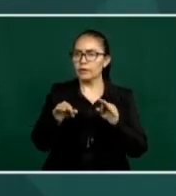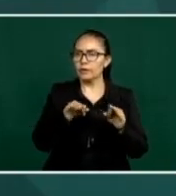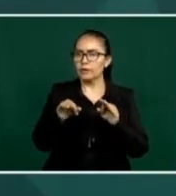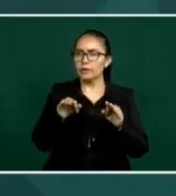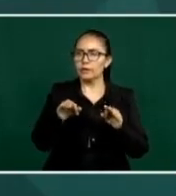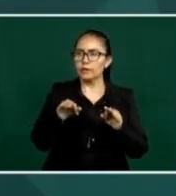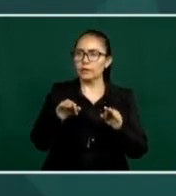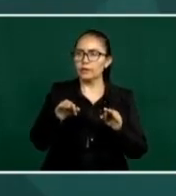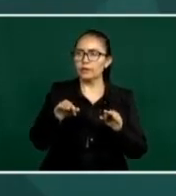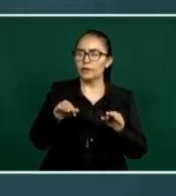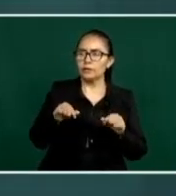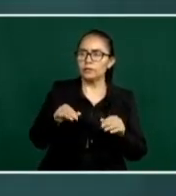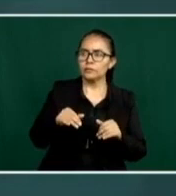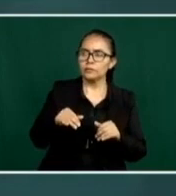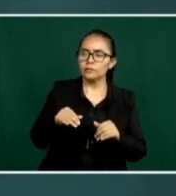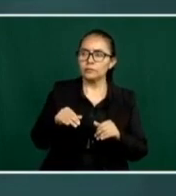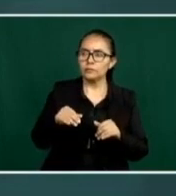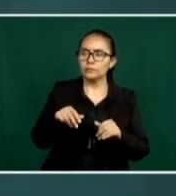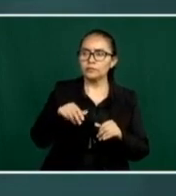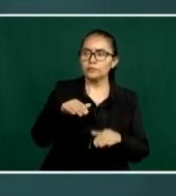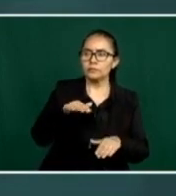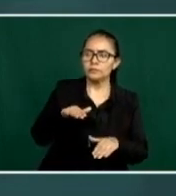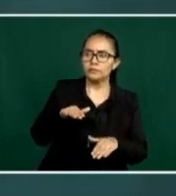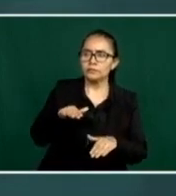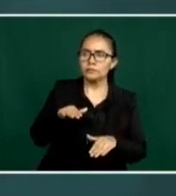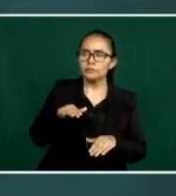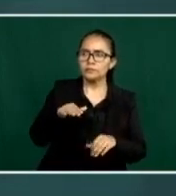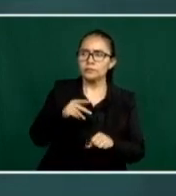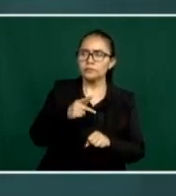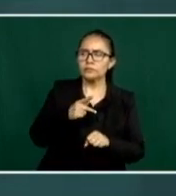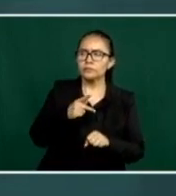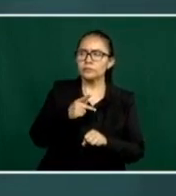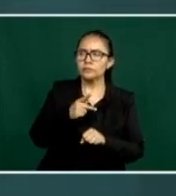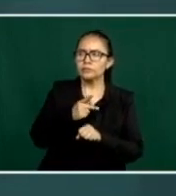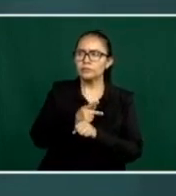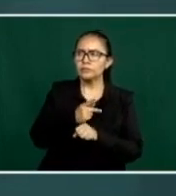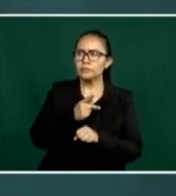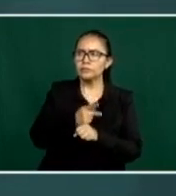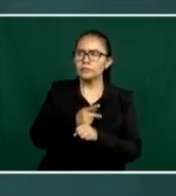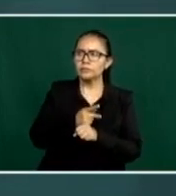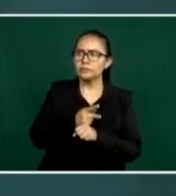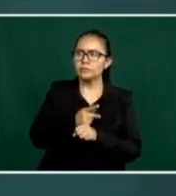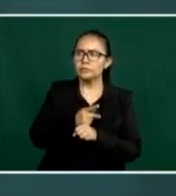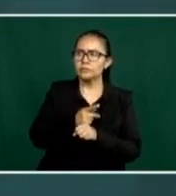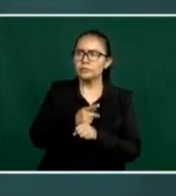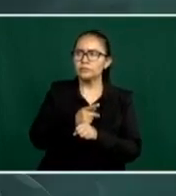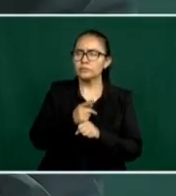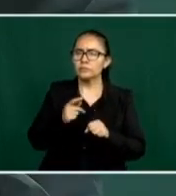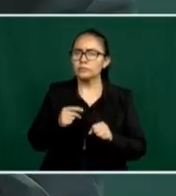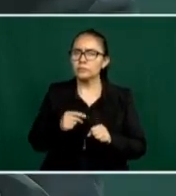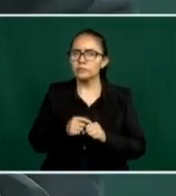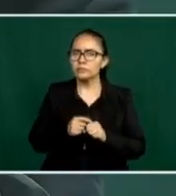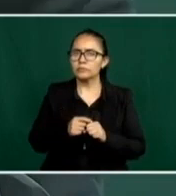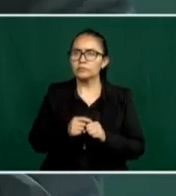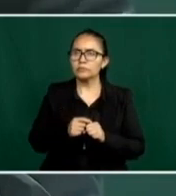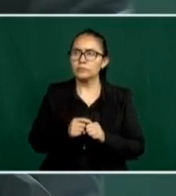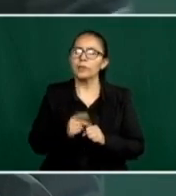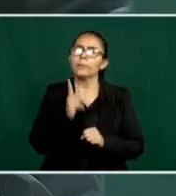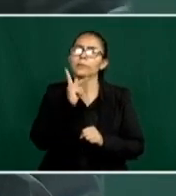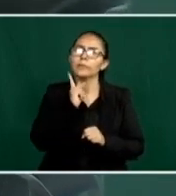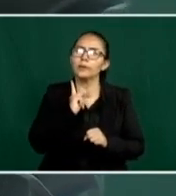los bonos de la deuda nacional al nivel de los bonos de Pemex.